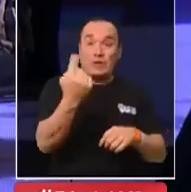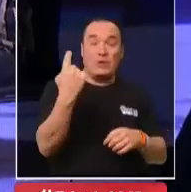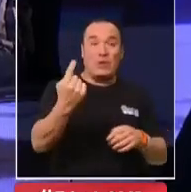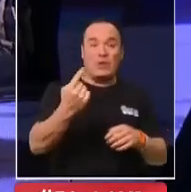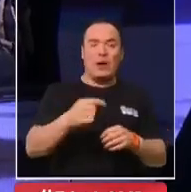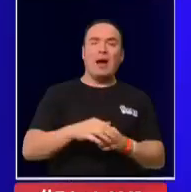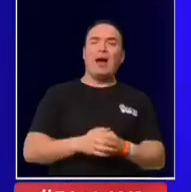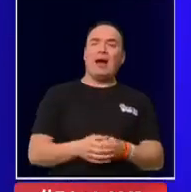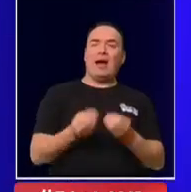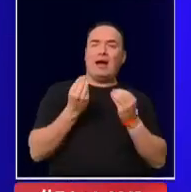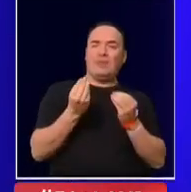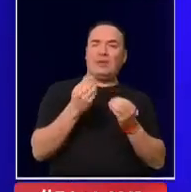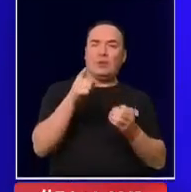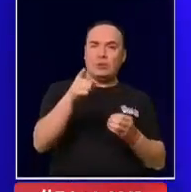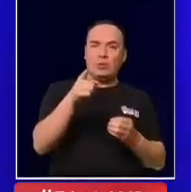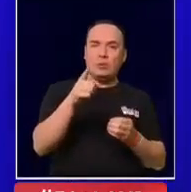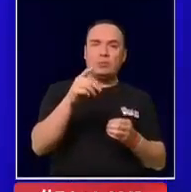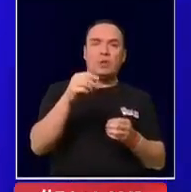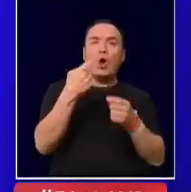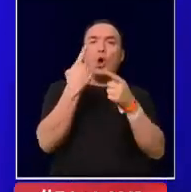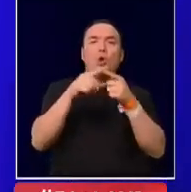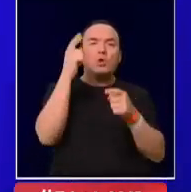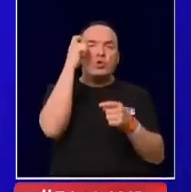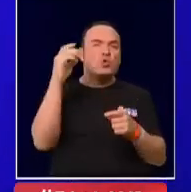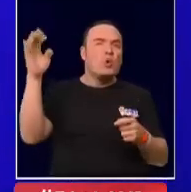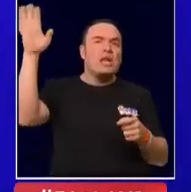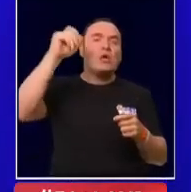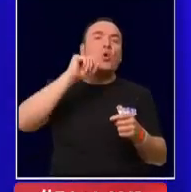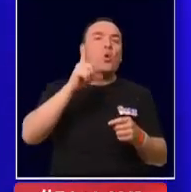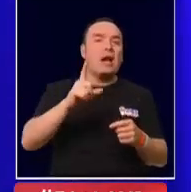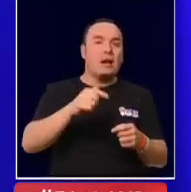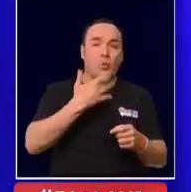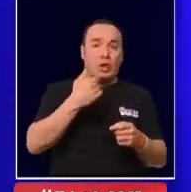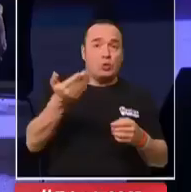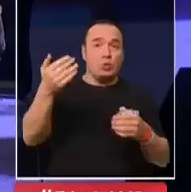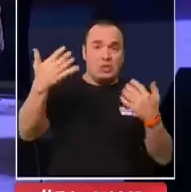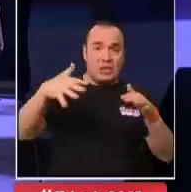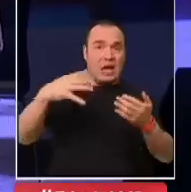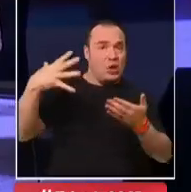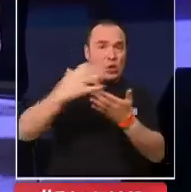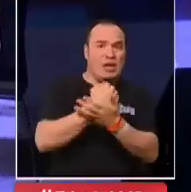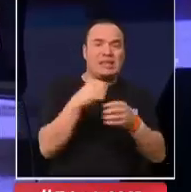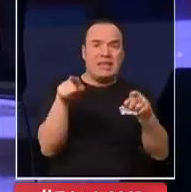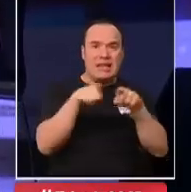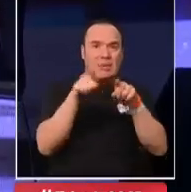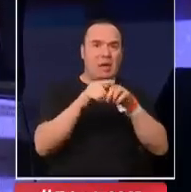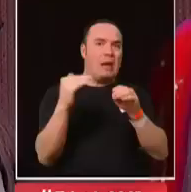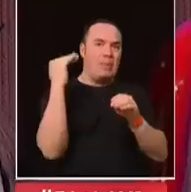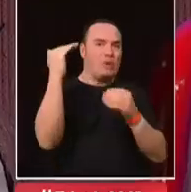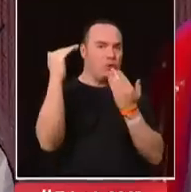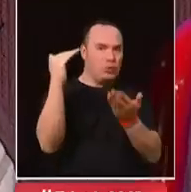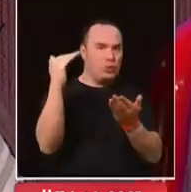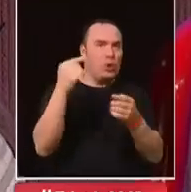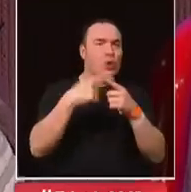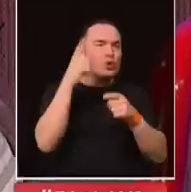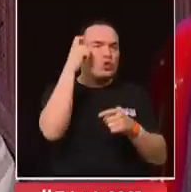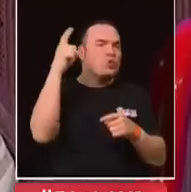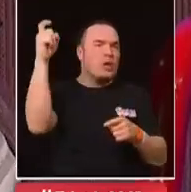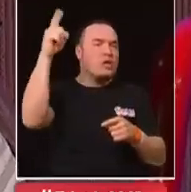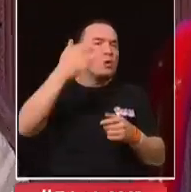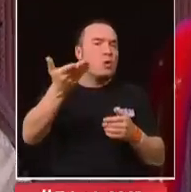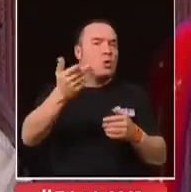próximo sueño, Josefa? Porque ya te convertiste en hermana mayor. ¿Qué viene ahora para ti? Mi próximo